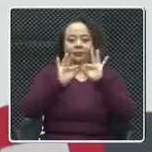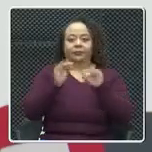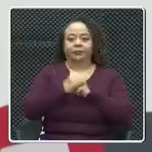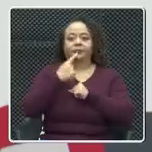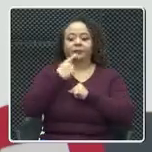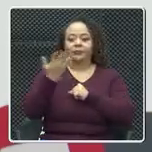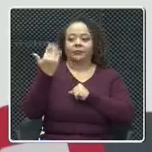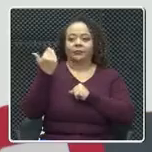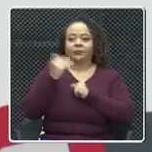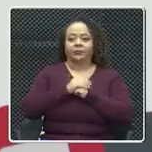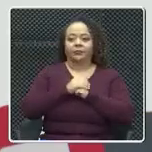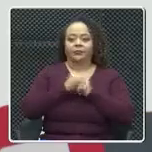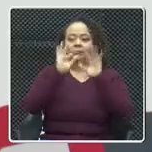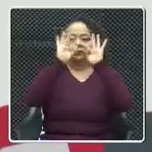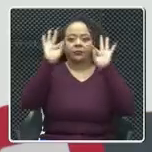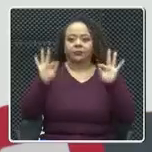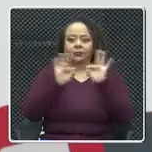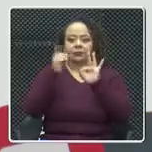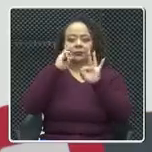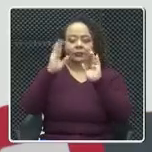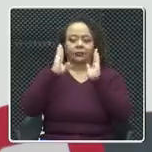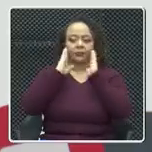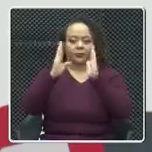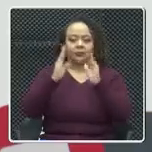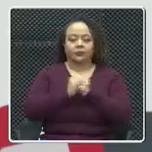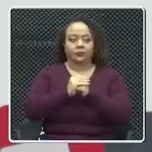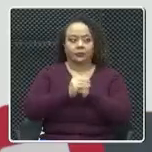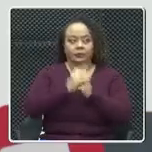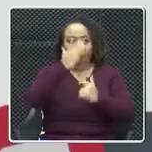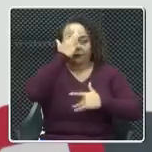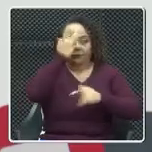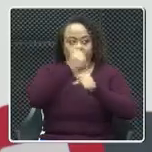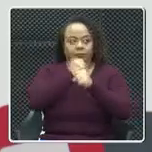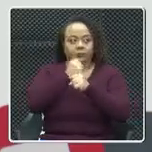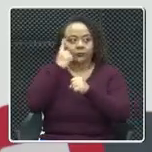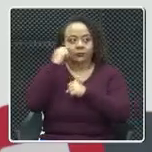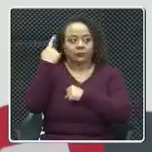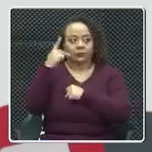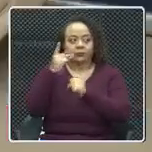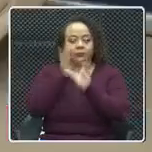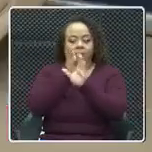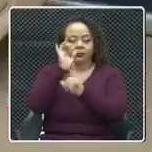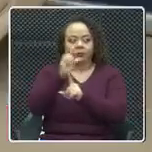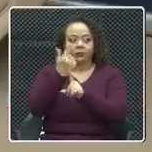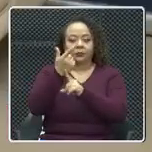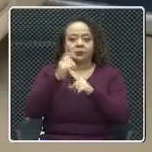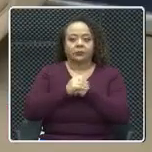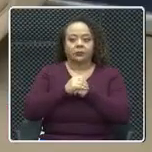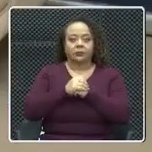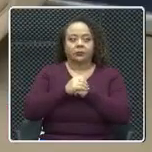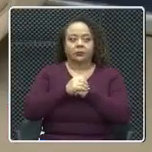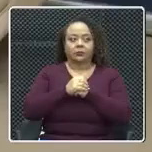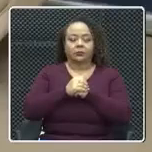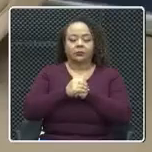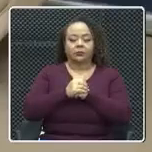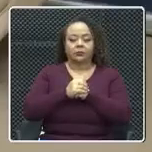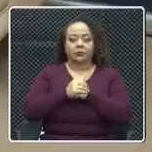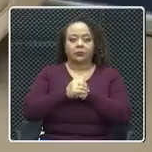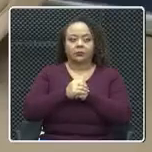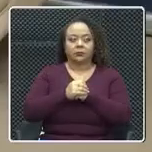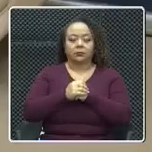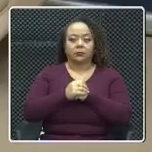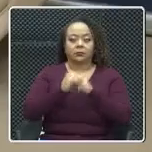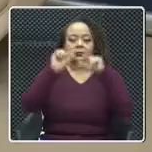mencionaban ahora, que es formulario para la atención de enfermedad laboral por riesgo psicosocial, uh-huh, contempla en una